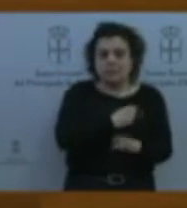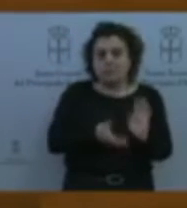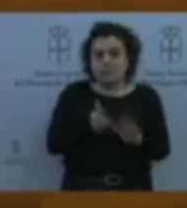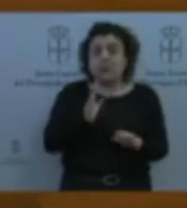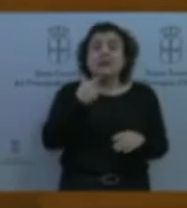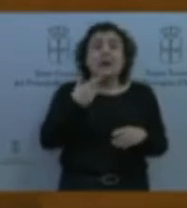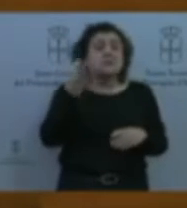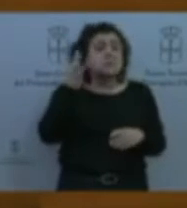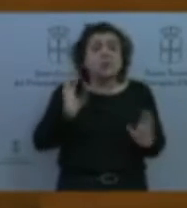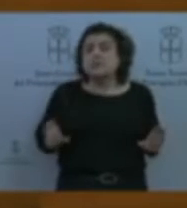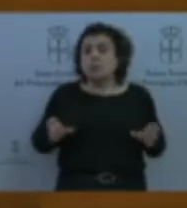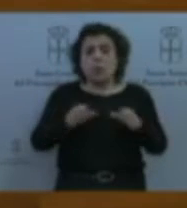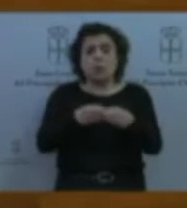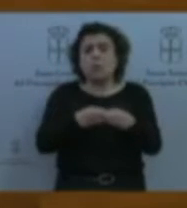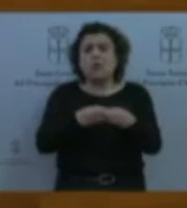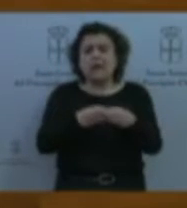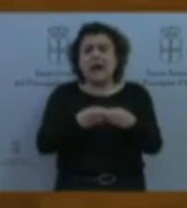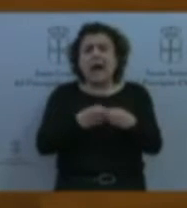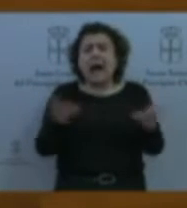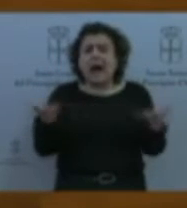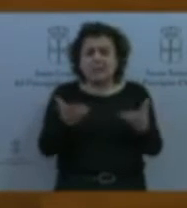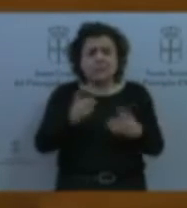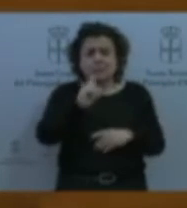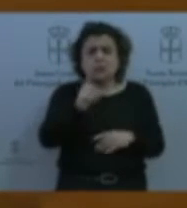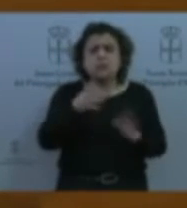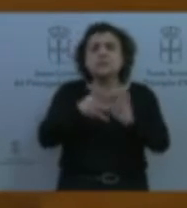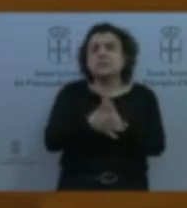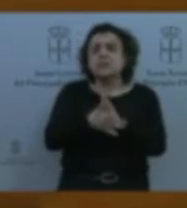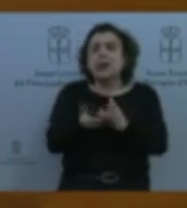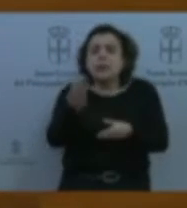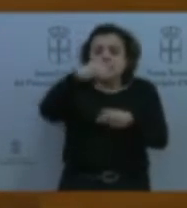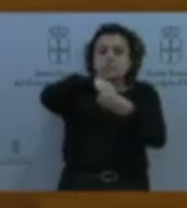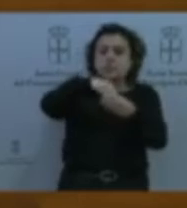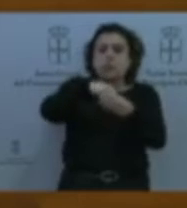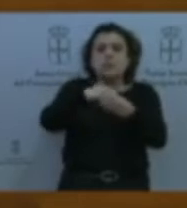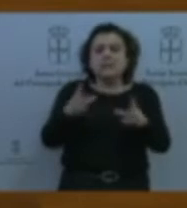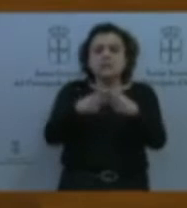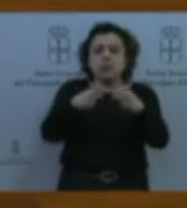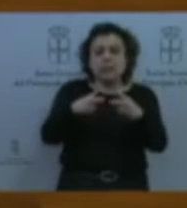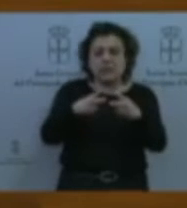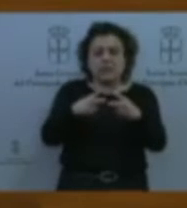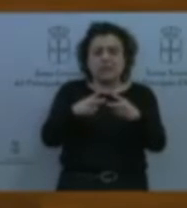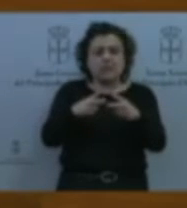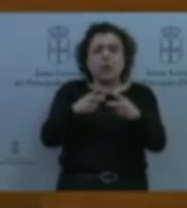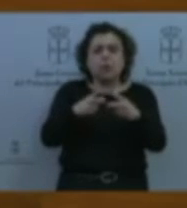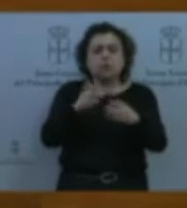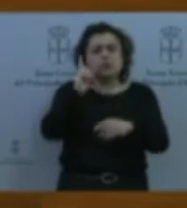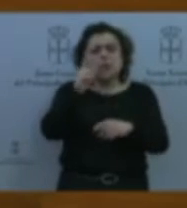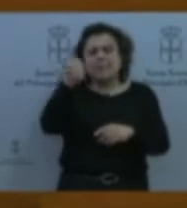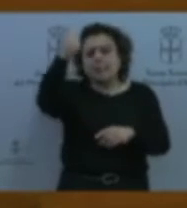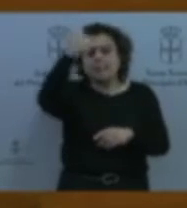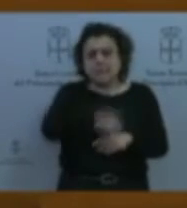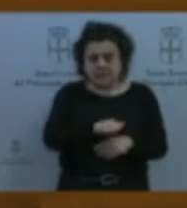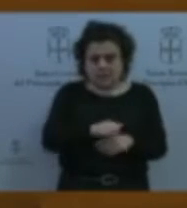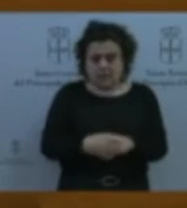eran unos miembros despedazados de una sociedad absoluta y totalmente patriarcal. Cuando a día de hoy seguimos negando la brecha